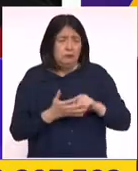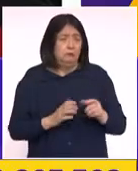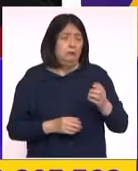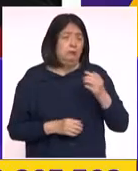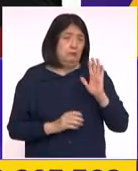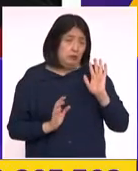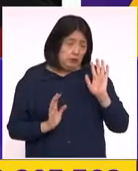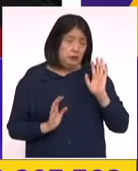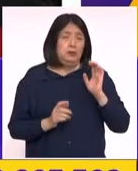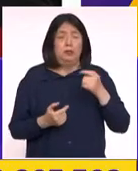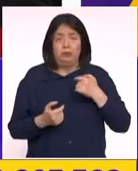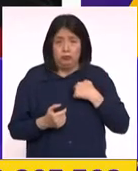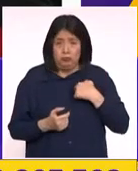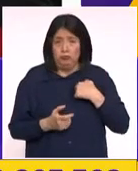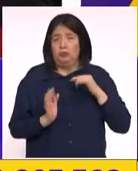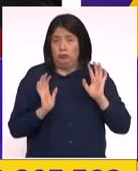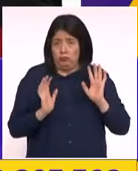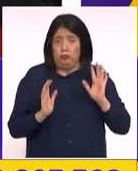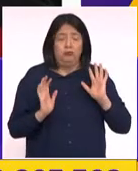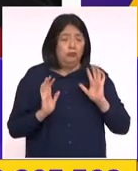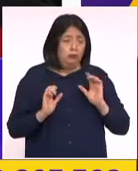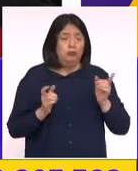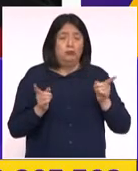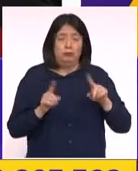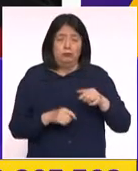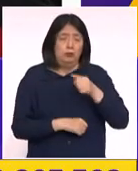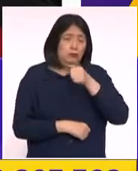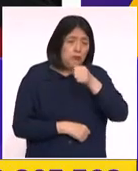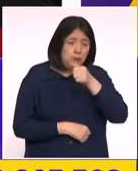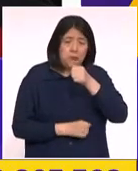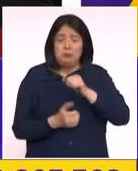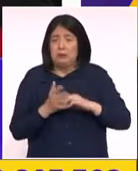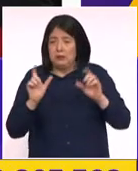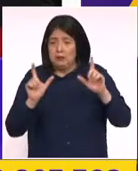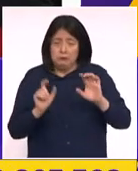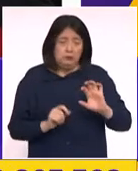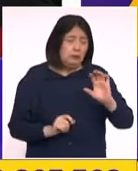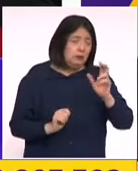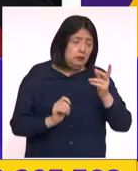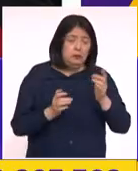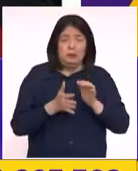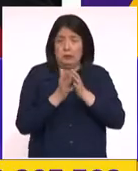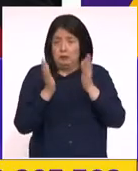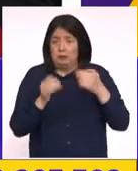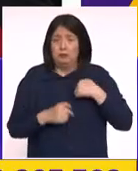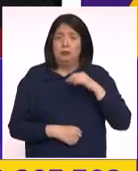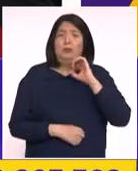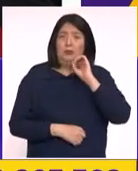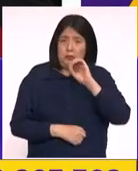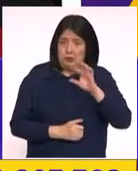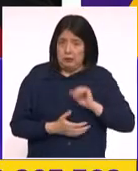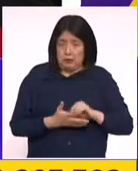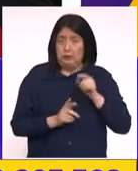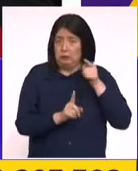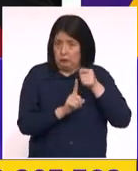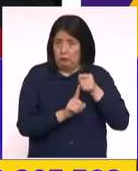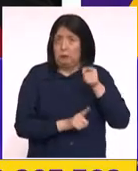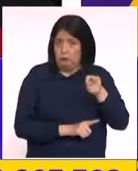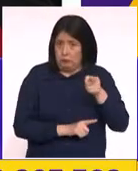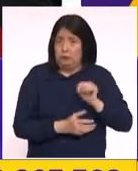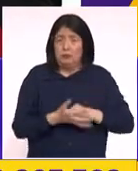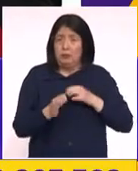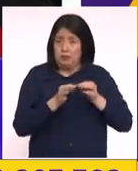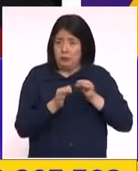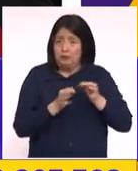yo continuamente, cuando la prensa me entrevistaba, yo les hacía justamente sobre el particular, sobre este